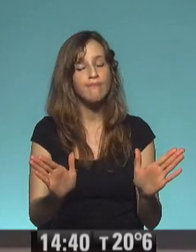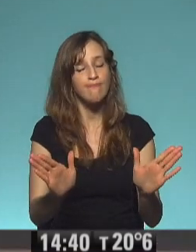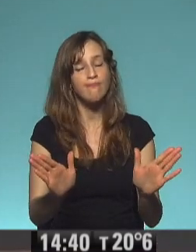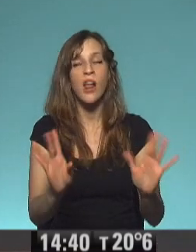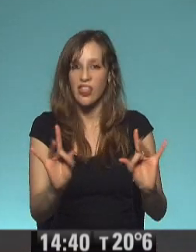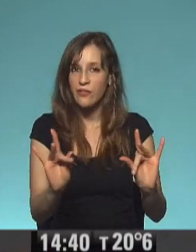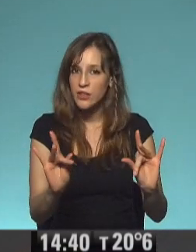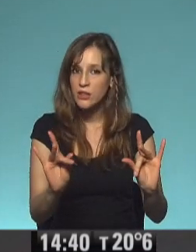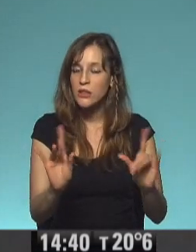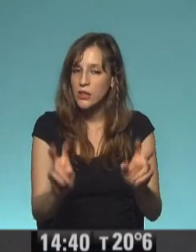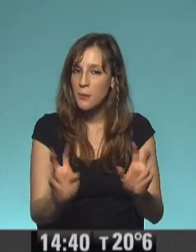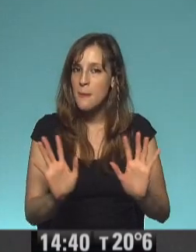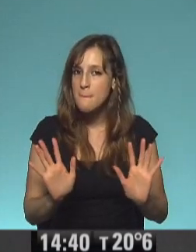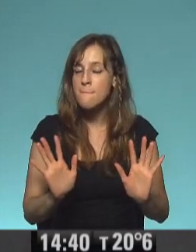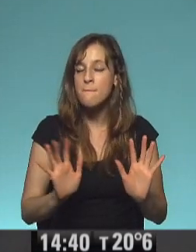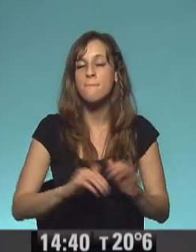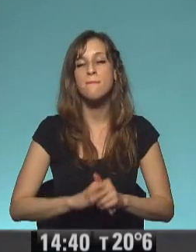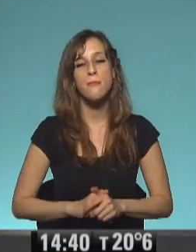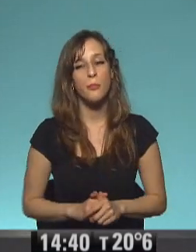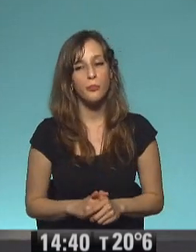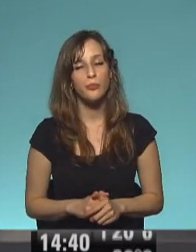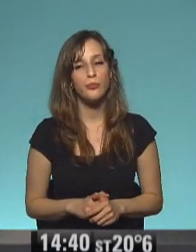Inclusive hay que ver, miren,